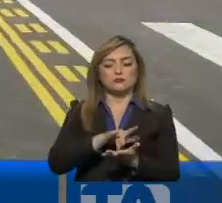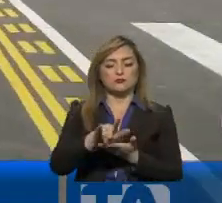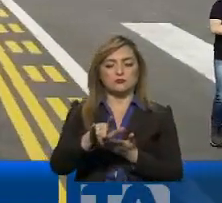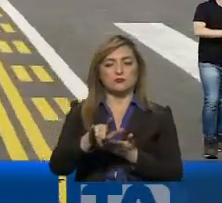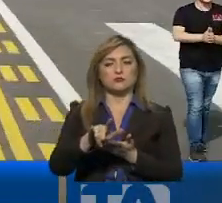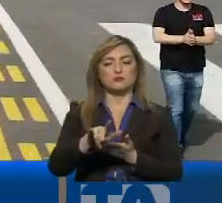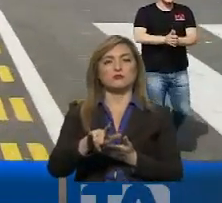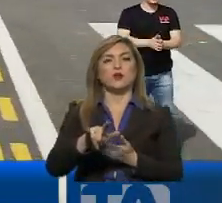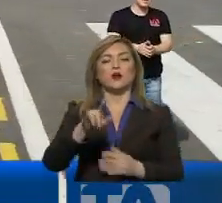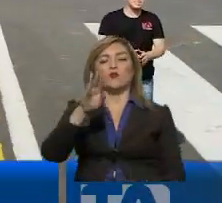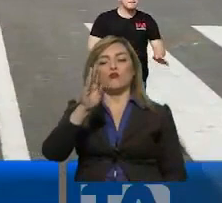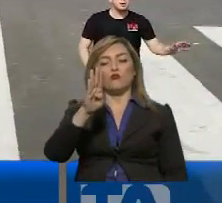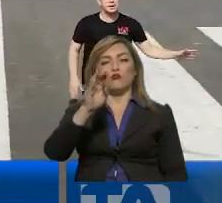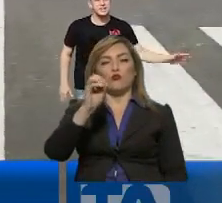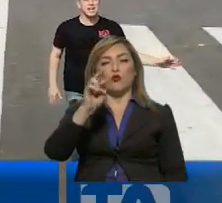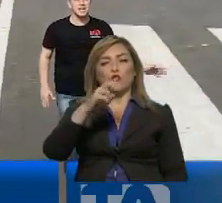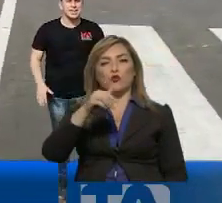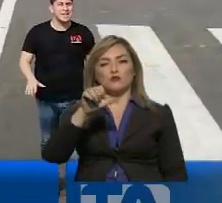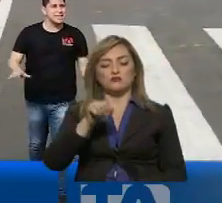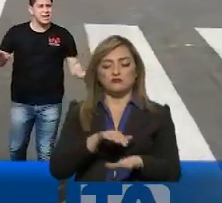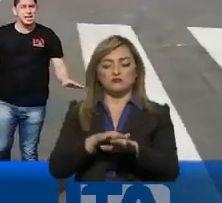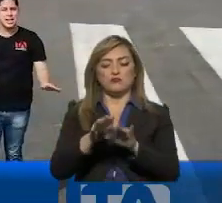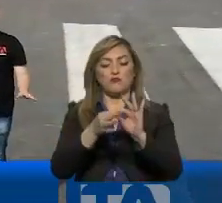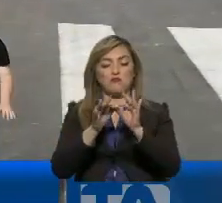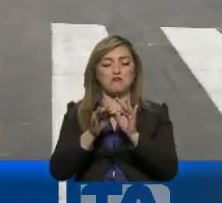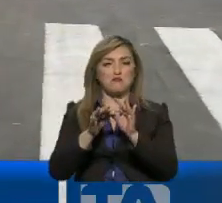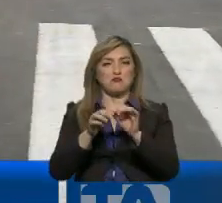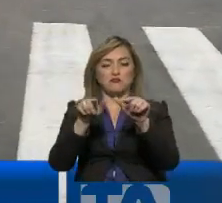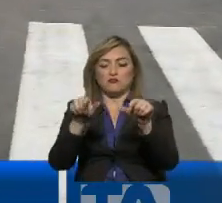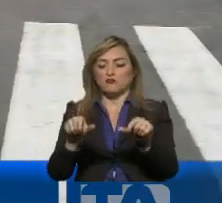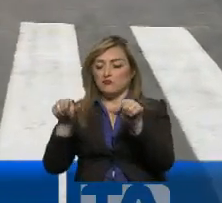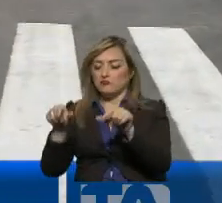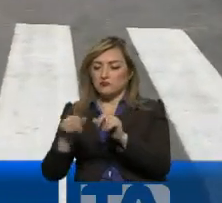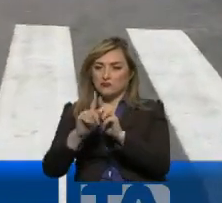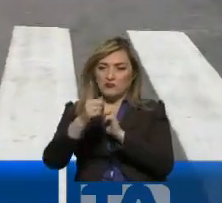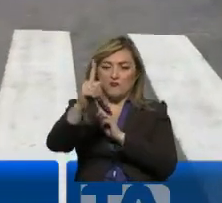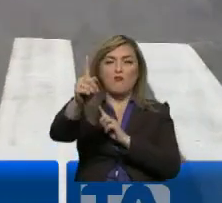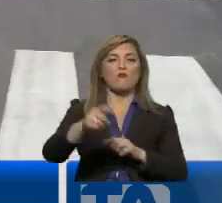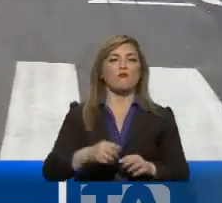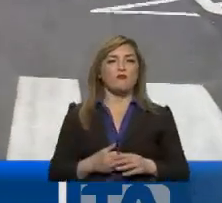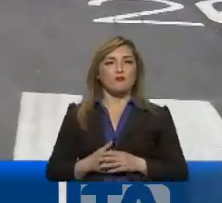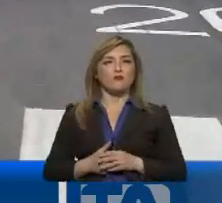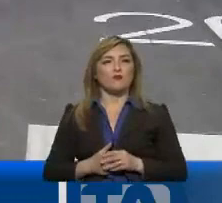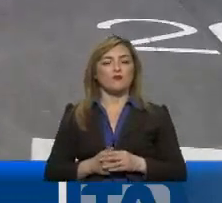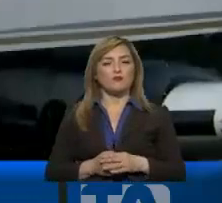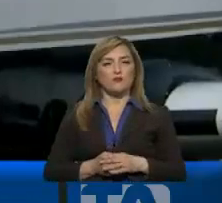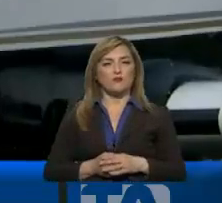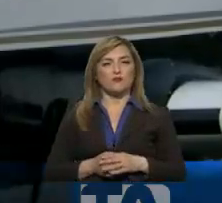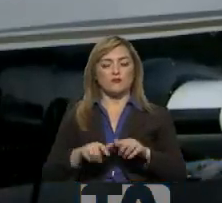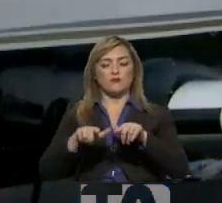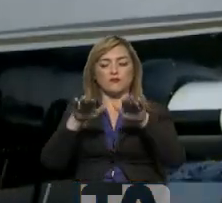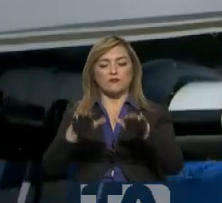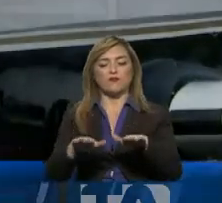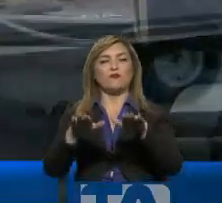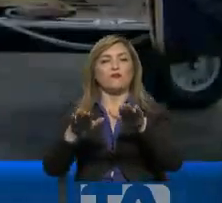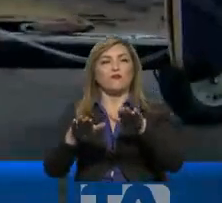pista Alberto Borges, la cual está pavimentada, tiene señalética y 1 kilómetro de extensión. En el sitio aún permanece la